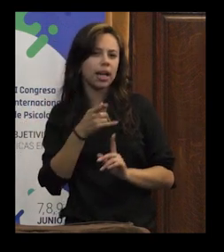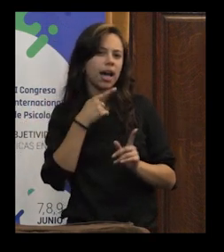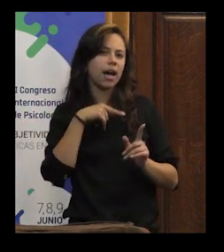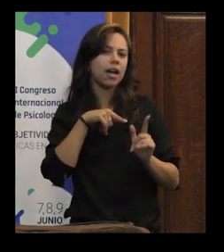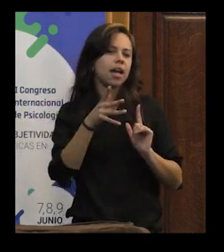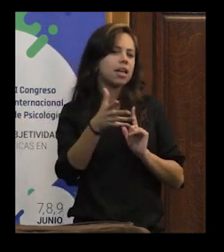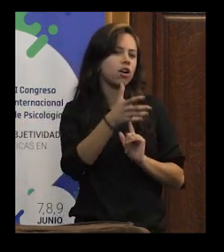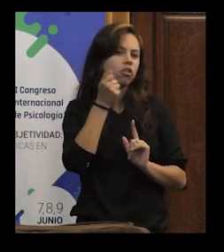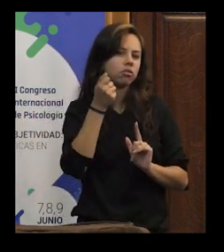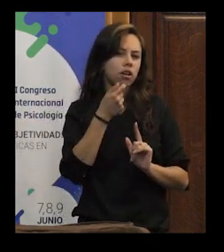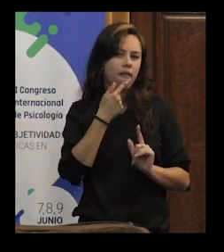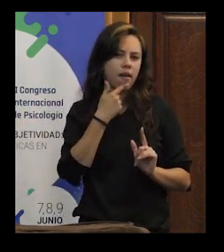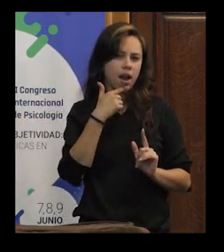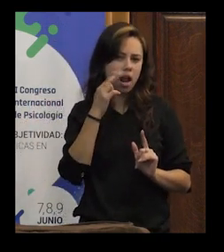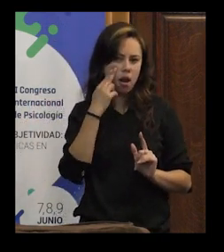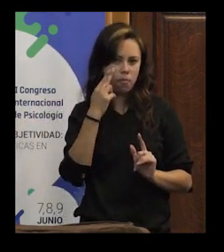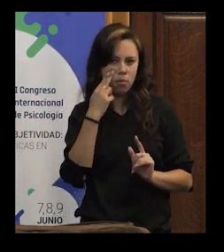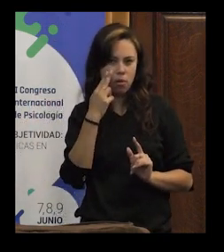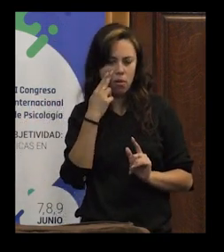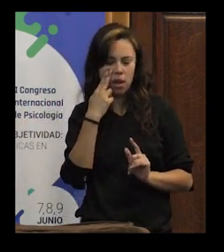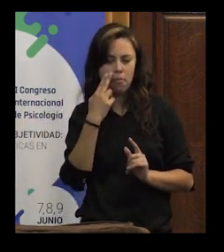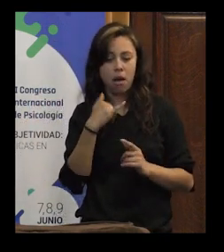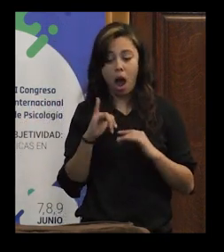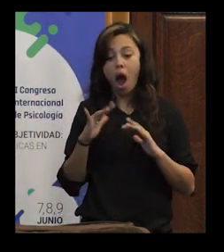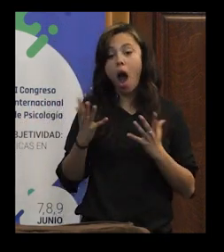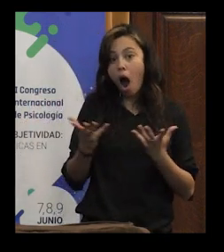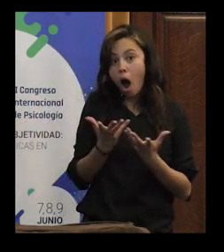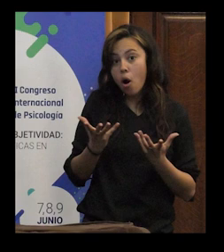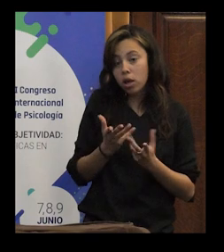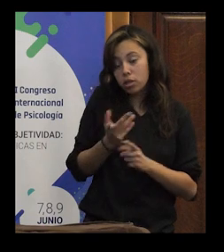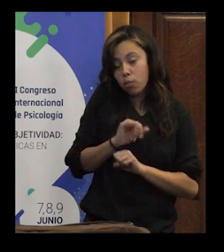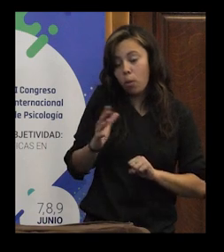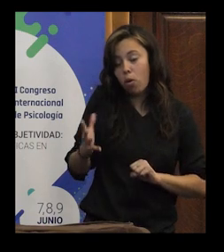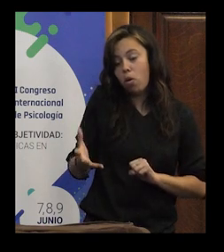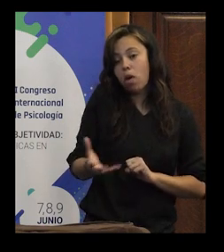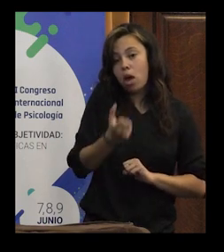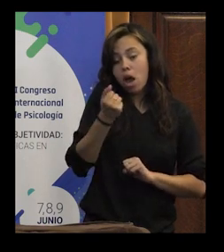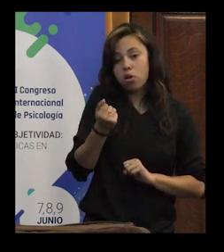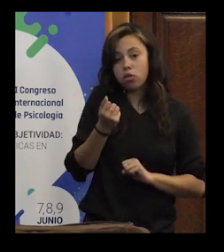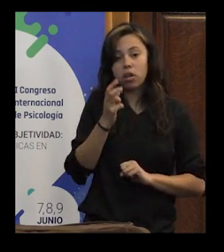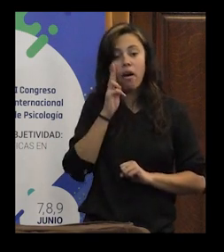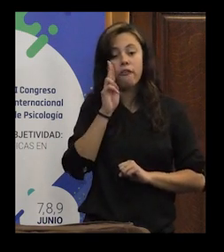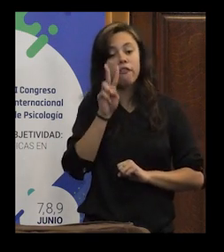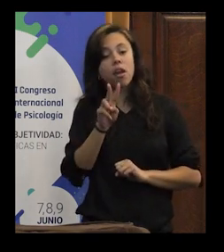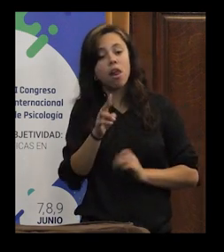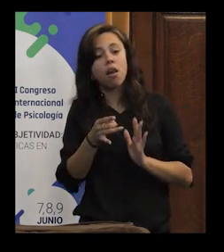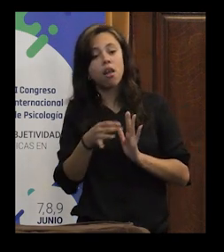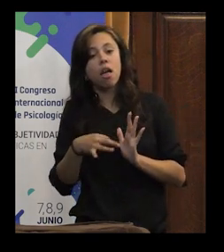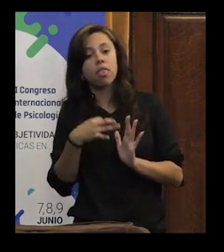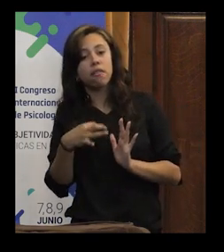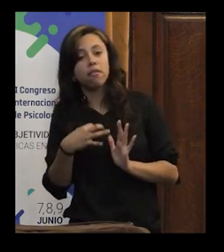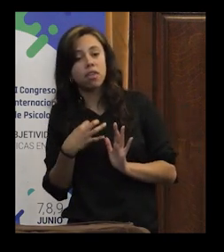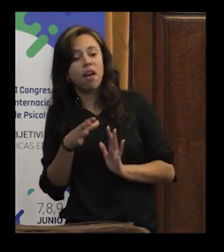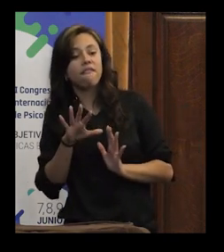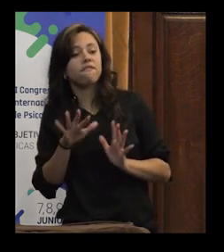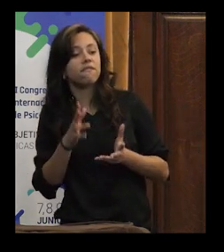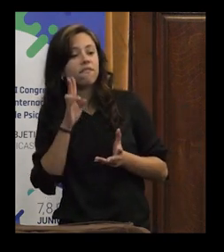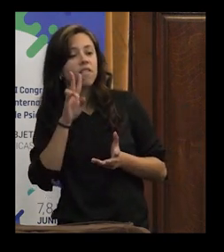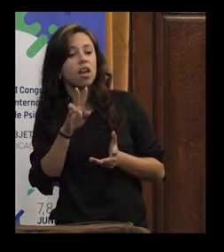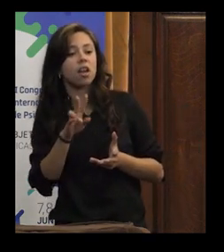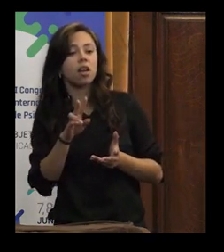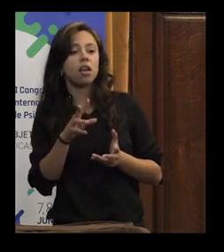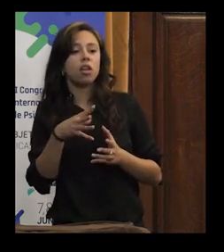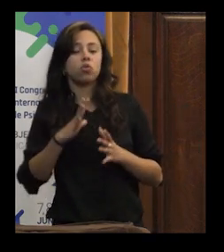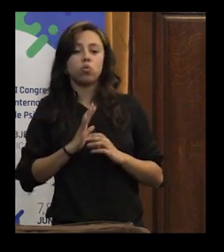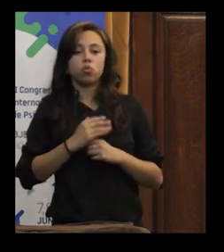resignación genética de la vida de una persona en un espacio biológico y temporal que contienen